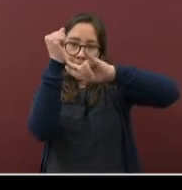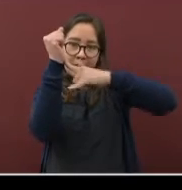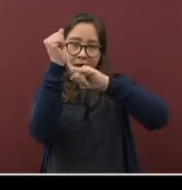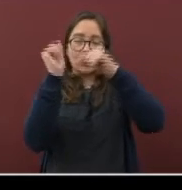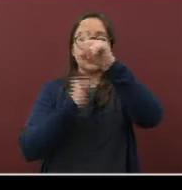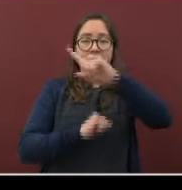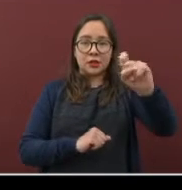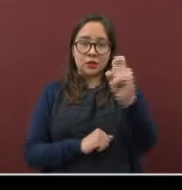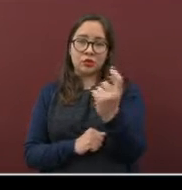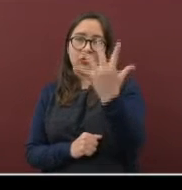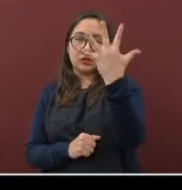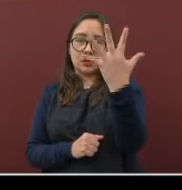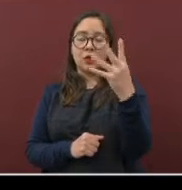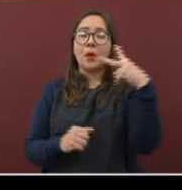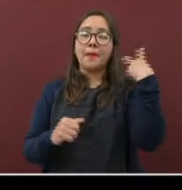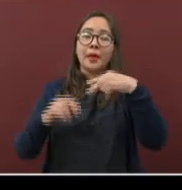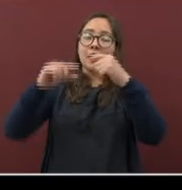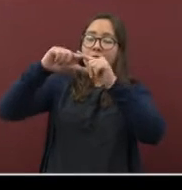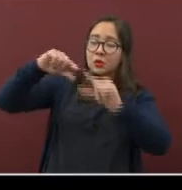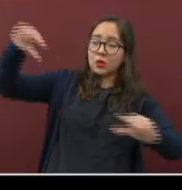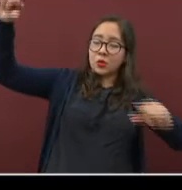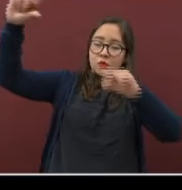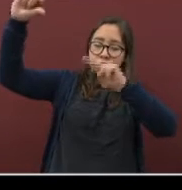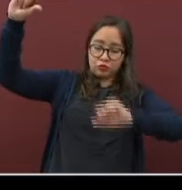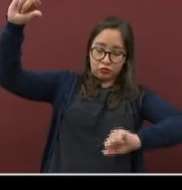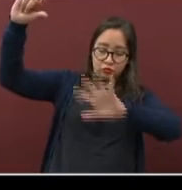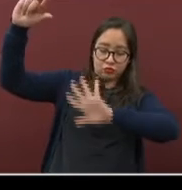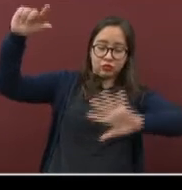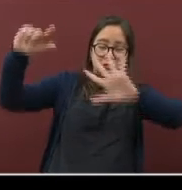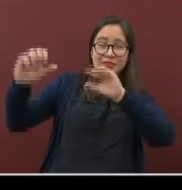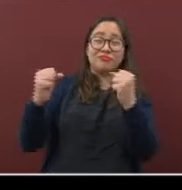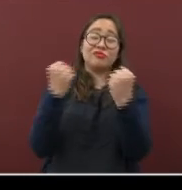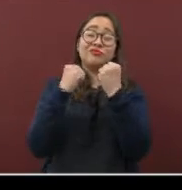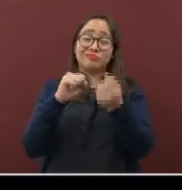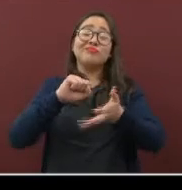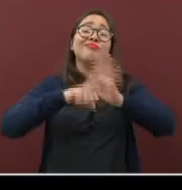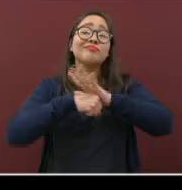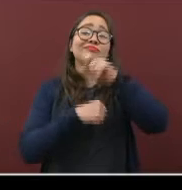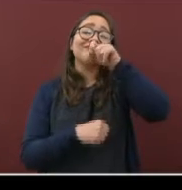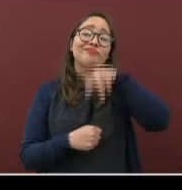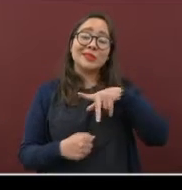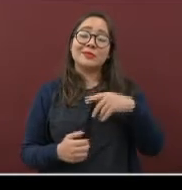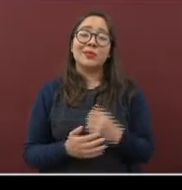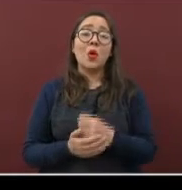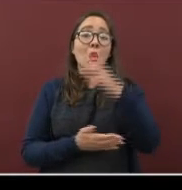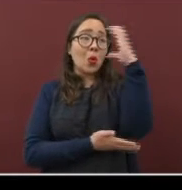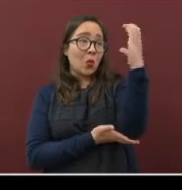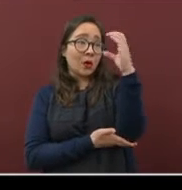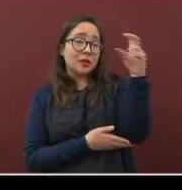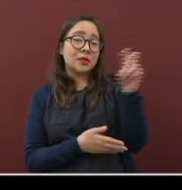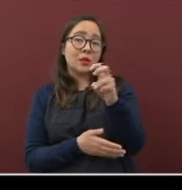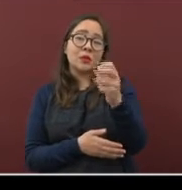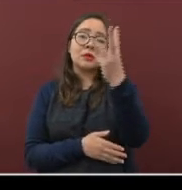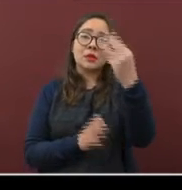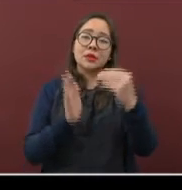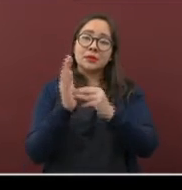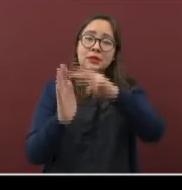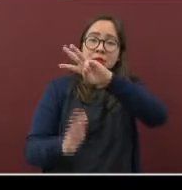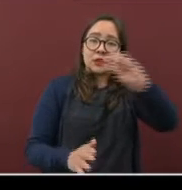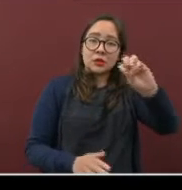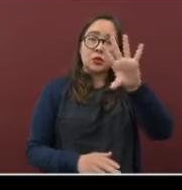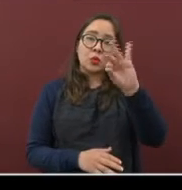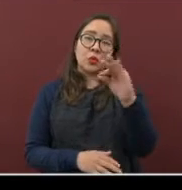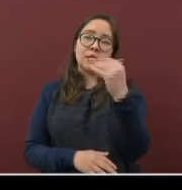en el sur también se ha registrado importante actividad de transmisión what's a cual cosa acumula 3 mil